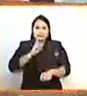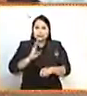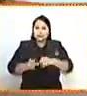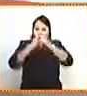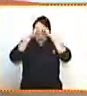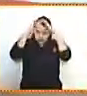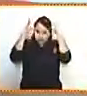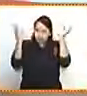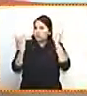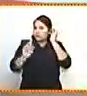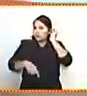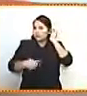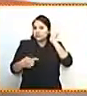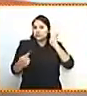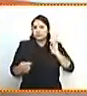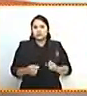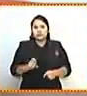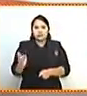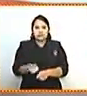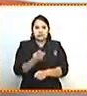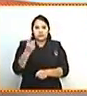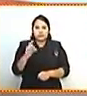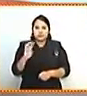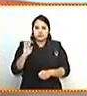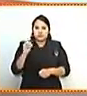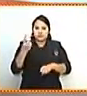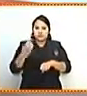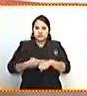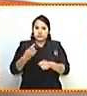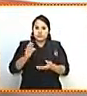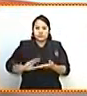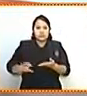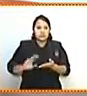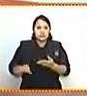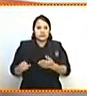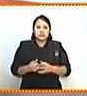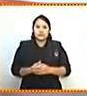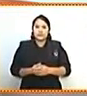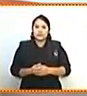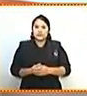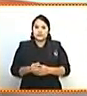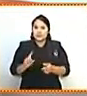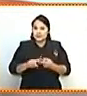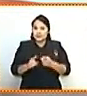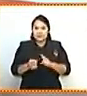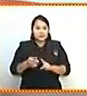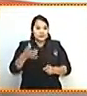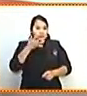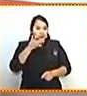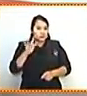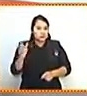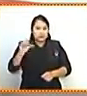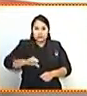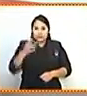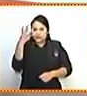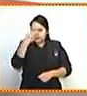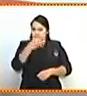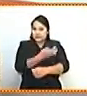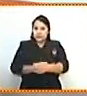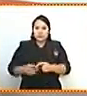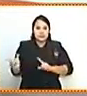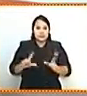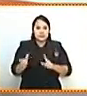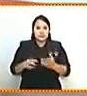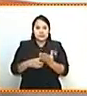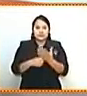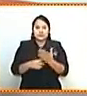sueños una realidad con la diaria y ganar hasta 60 veces inversión. Amigos, que haya su suerte en esta linda tarde. Esté bien su boleto